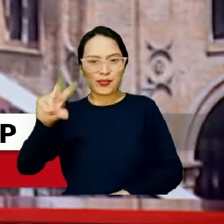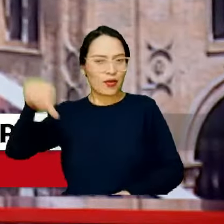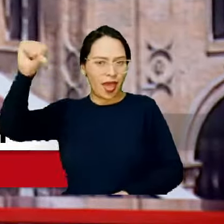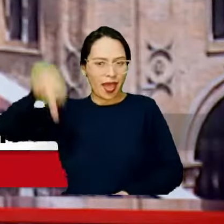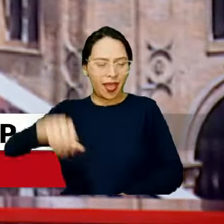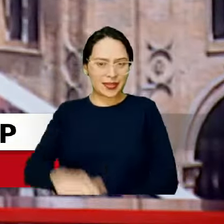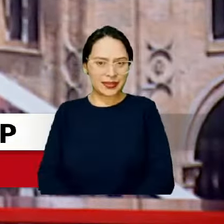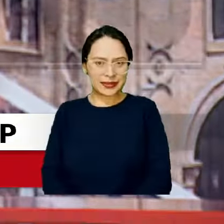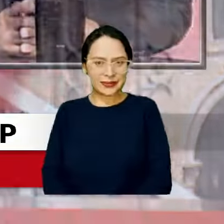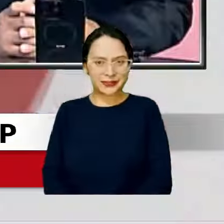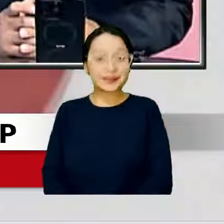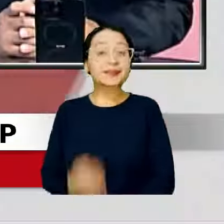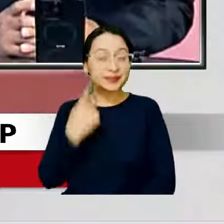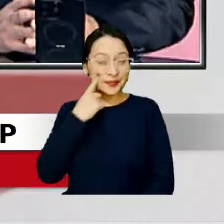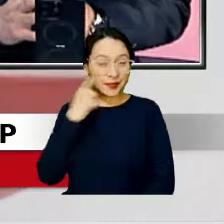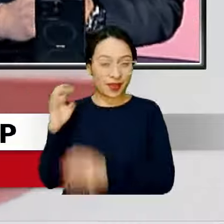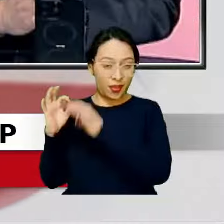Marcelo.